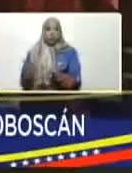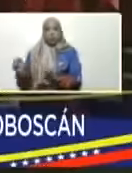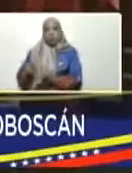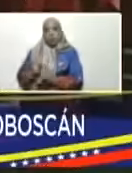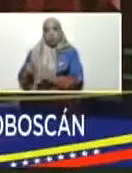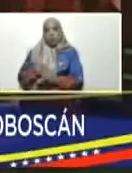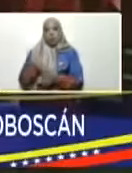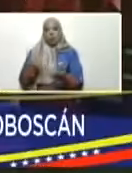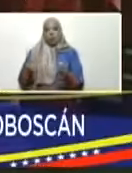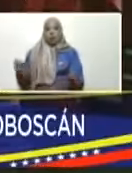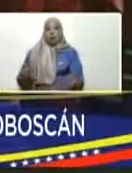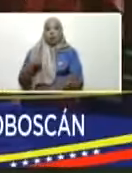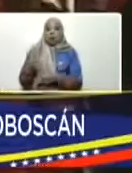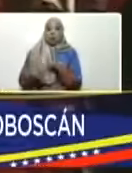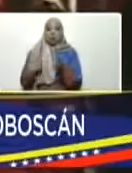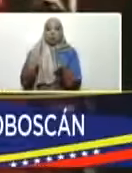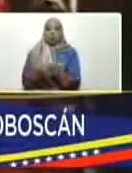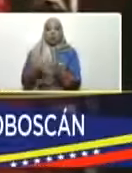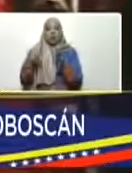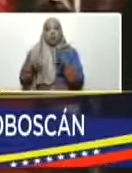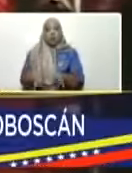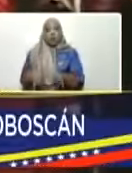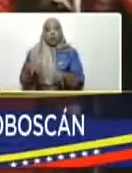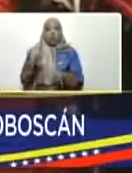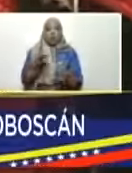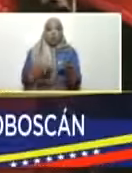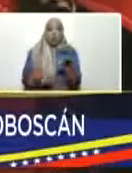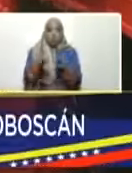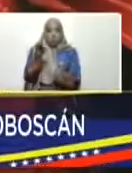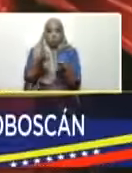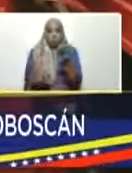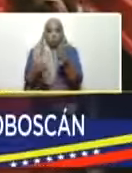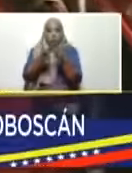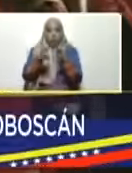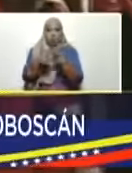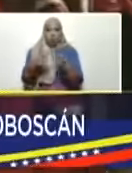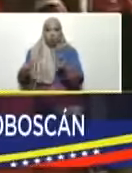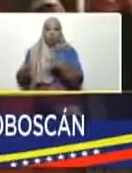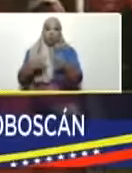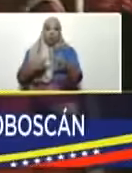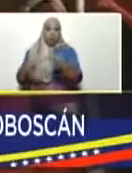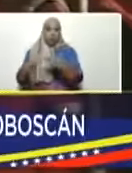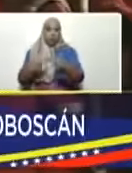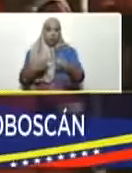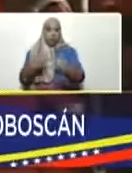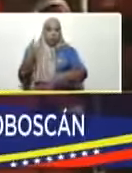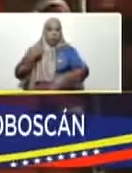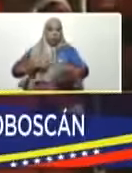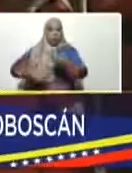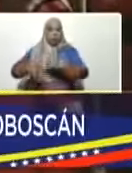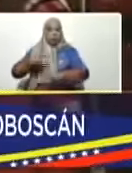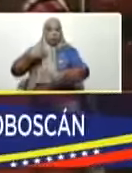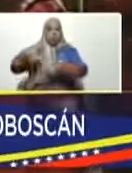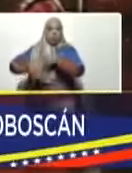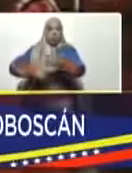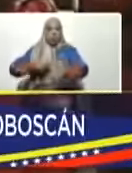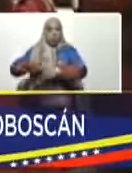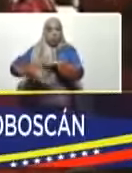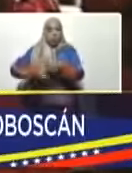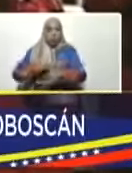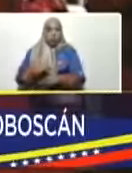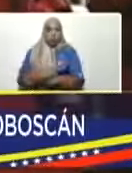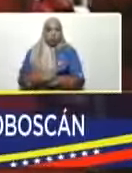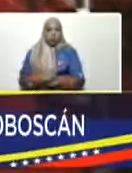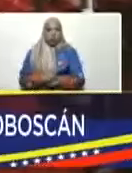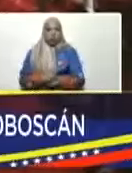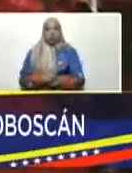garantizamos estabilidad, seguridad jurídica, paz, relaciones de ganar-ganar, producción.